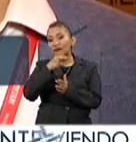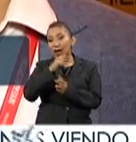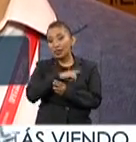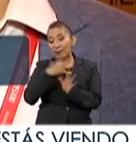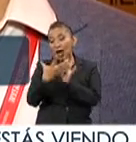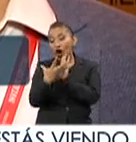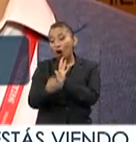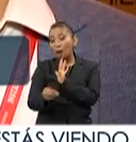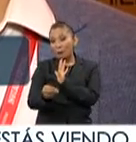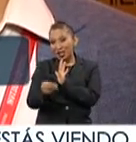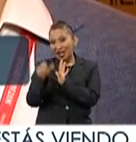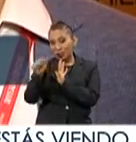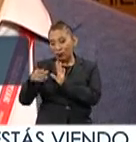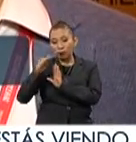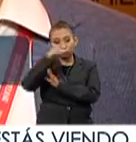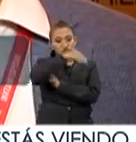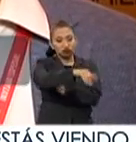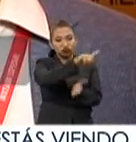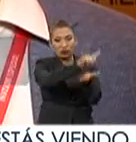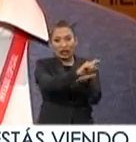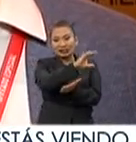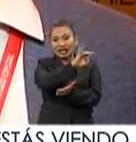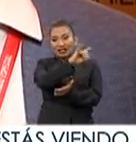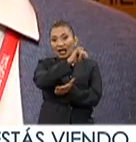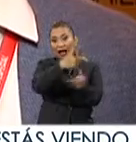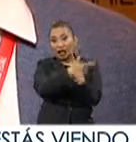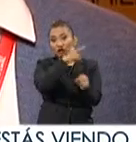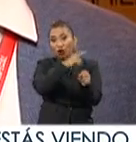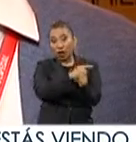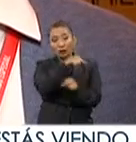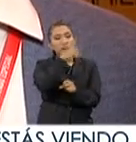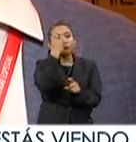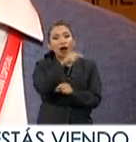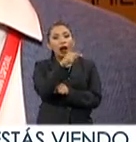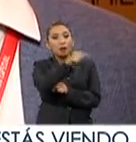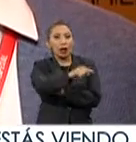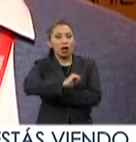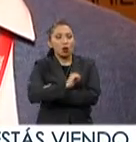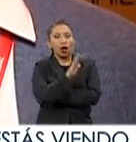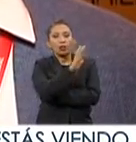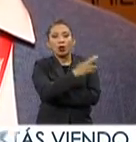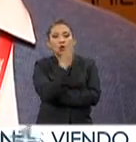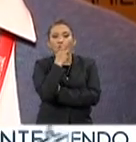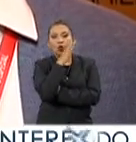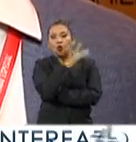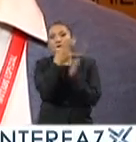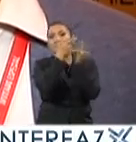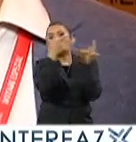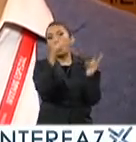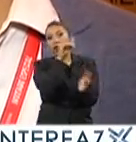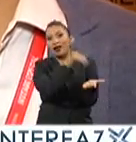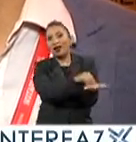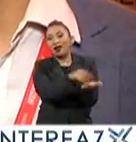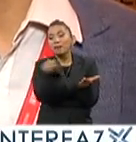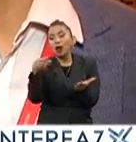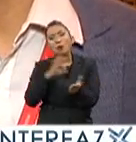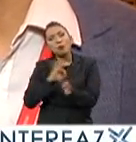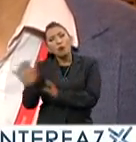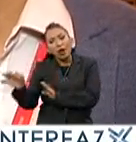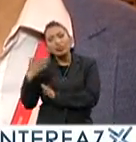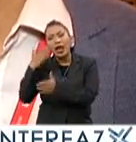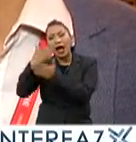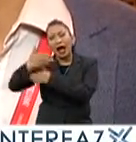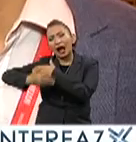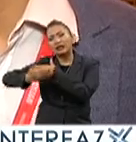una copia en depósito legal en la Cineteca Nacional, y esto tiene un sentido que es justamente la preservación, pero pueden acercarse por lo menos a